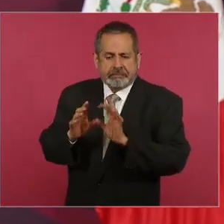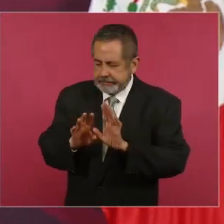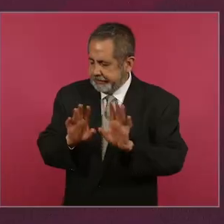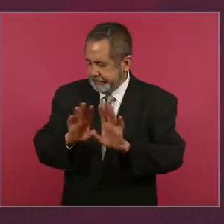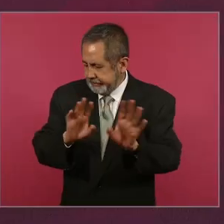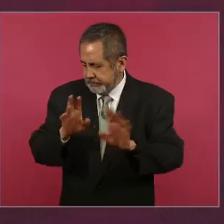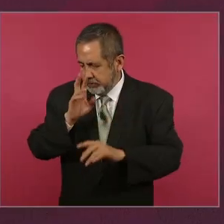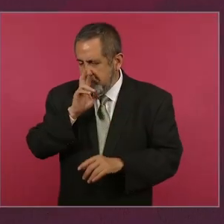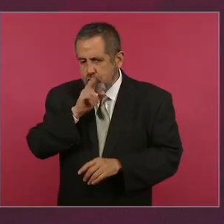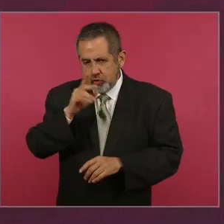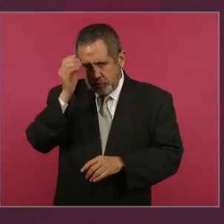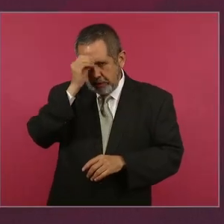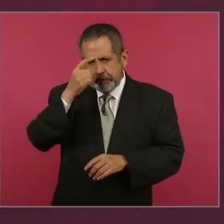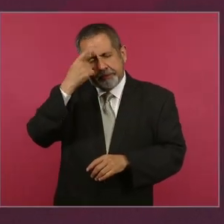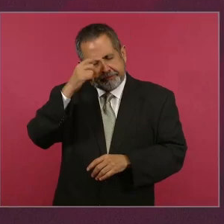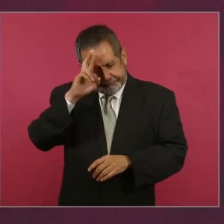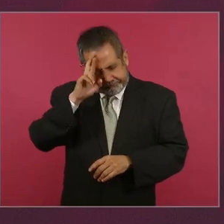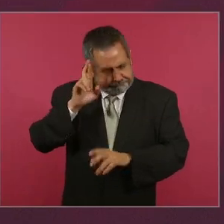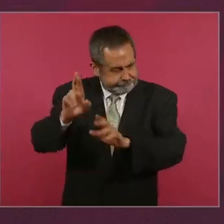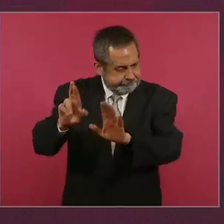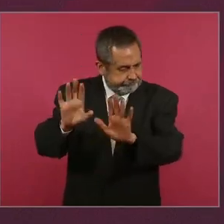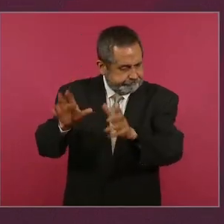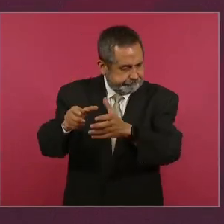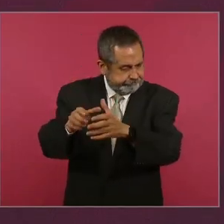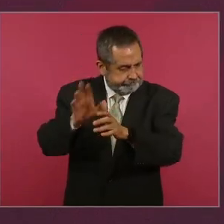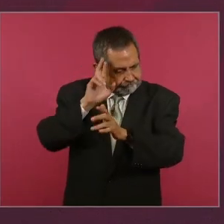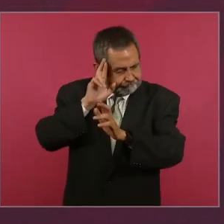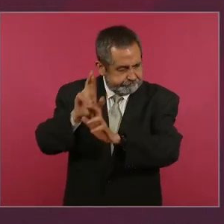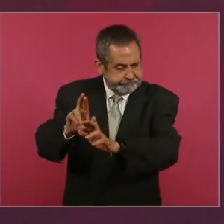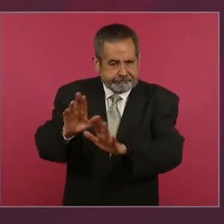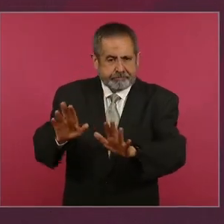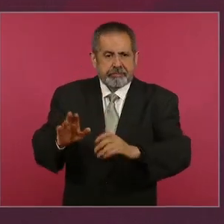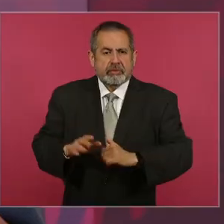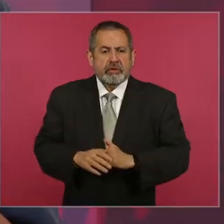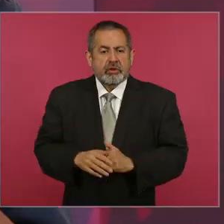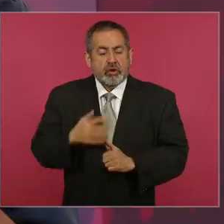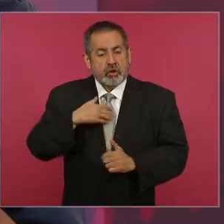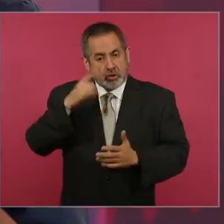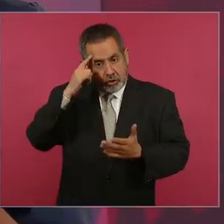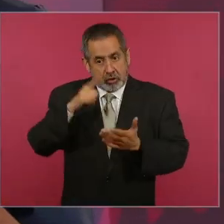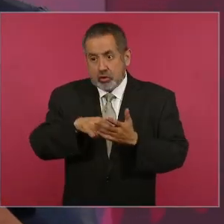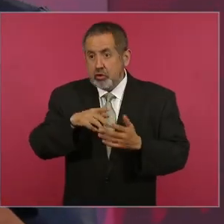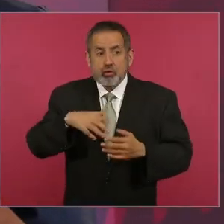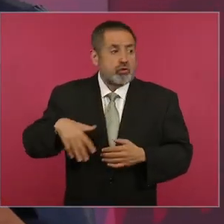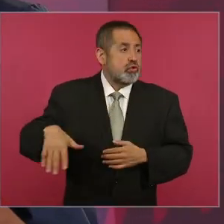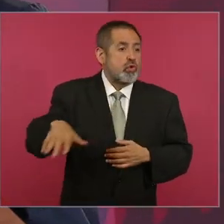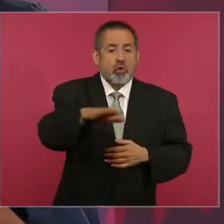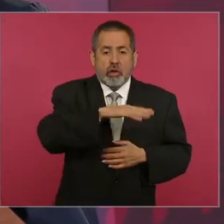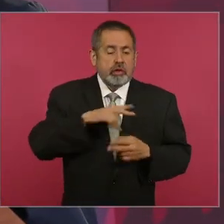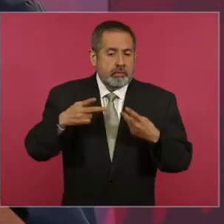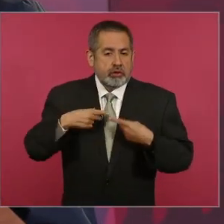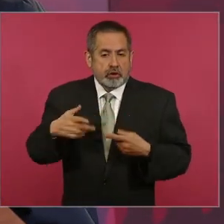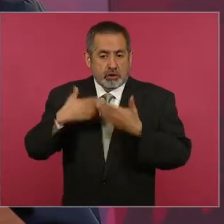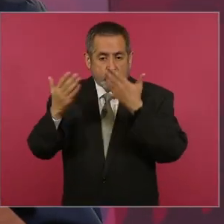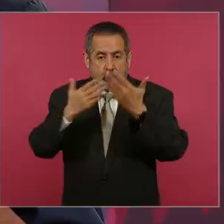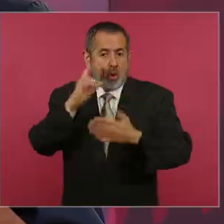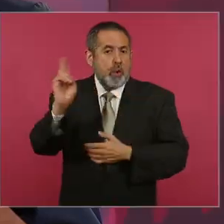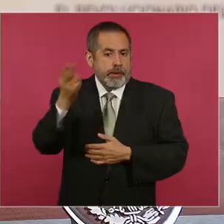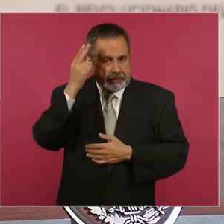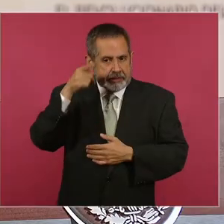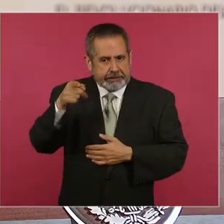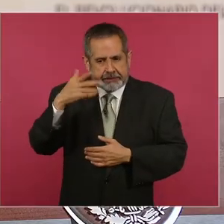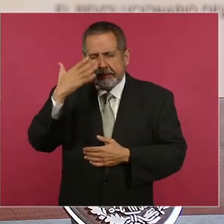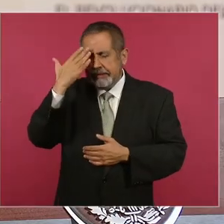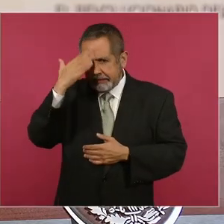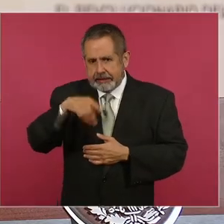precisamente para ser respetuoso. ¿Sí? Pero yo creo que ya todos los universitarios saben